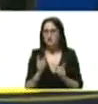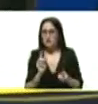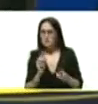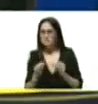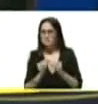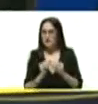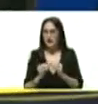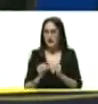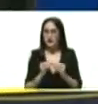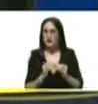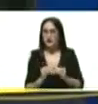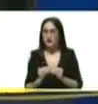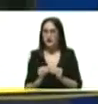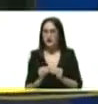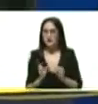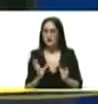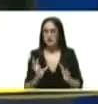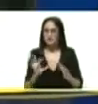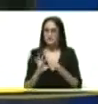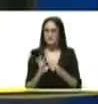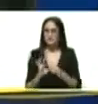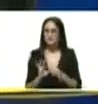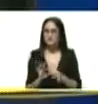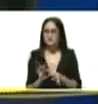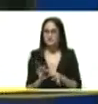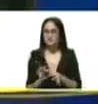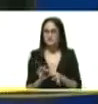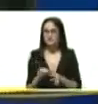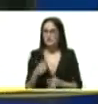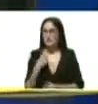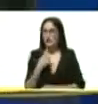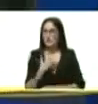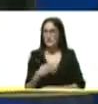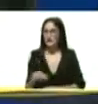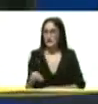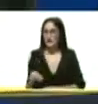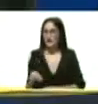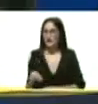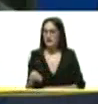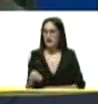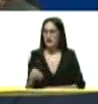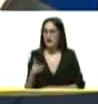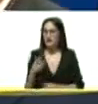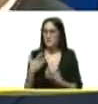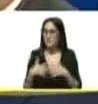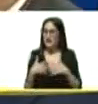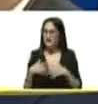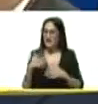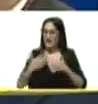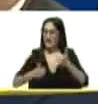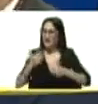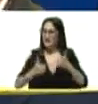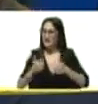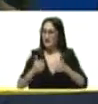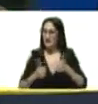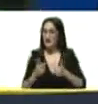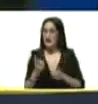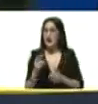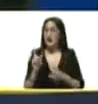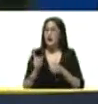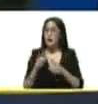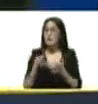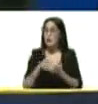afinar. Me uno a lo que comentó el presidente de la Cámara Láctea, que uno de los problemas que tenemos es el